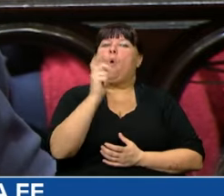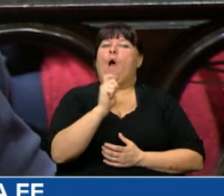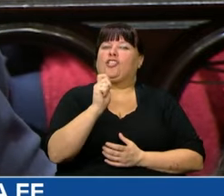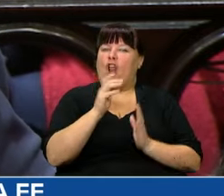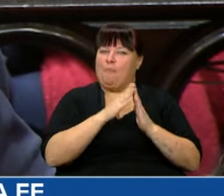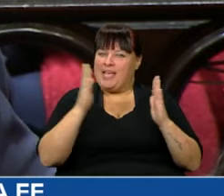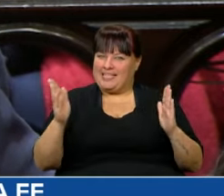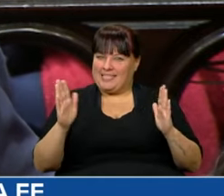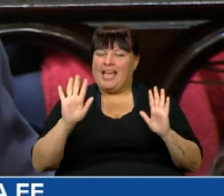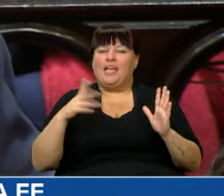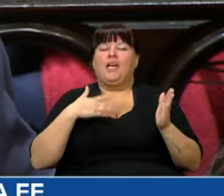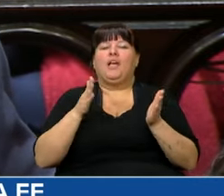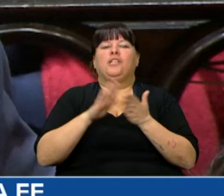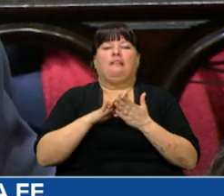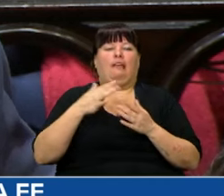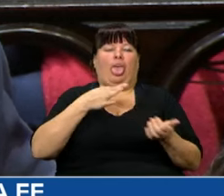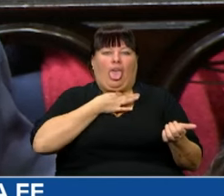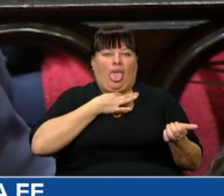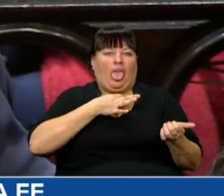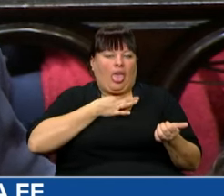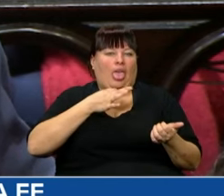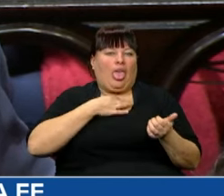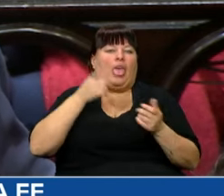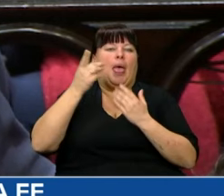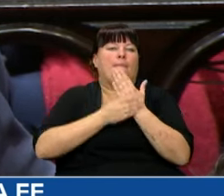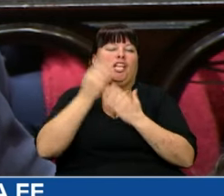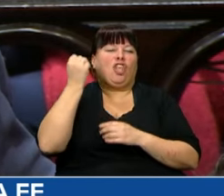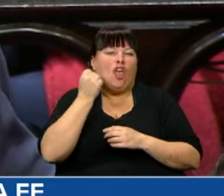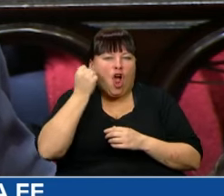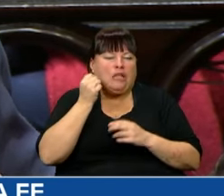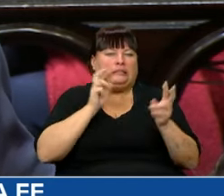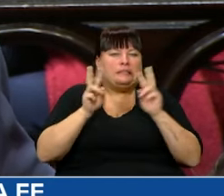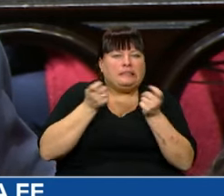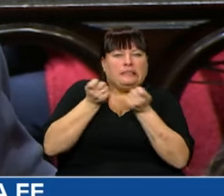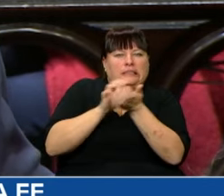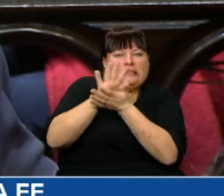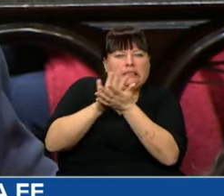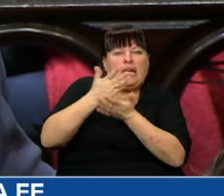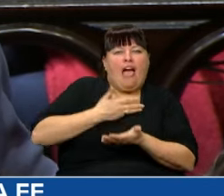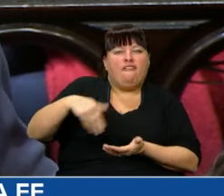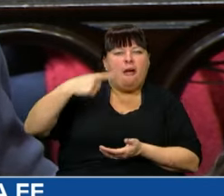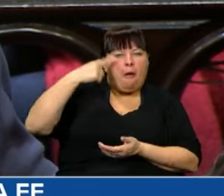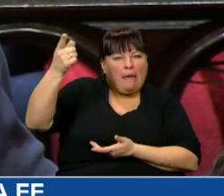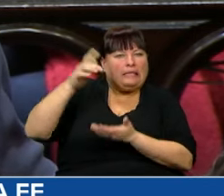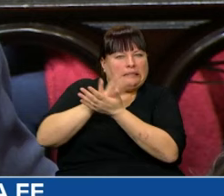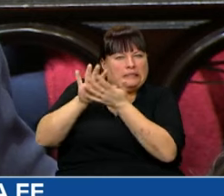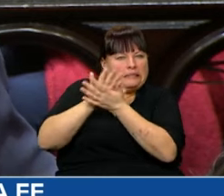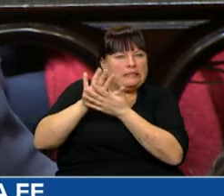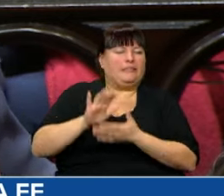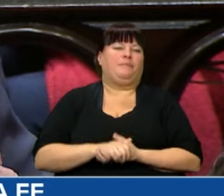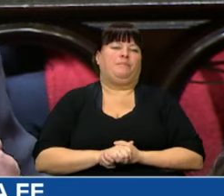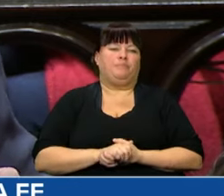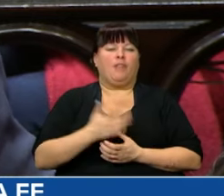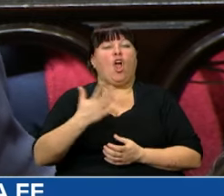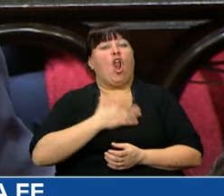4 meses estuvimos con la soga al cuello, con nuestro ministro de Economía negociando con el Fondo Monetario Internacional,